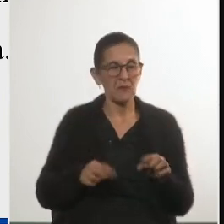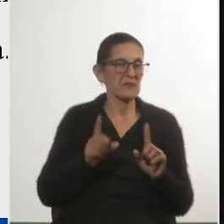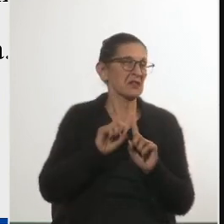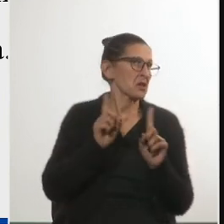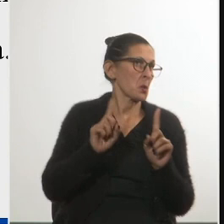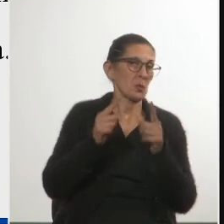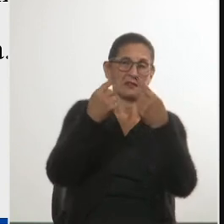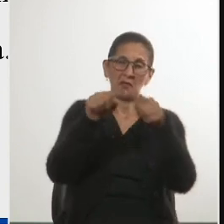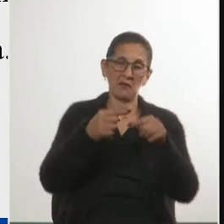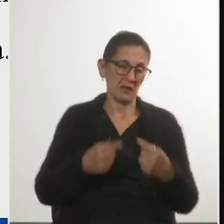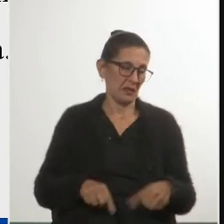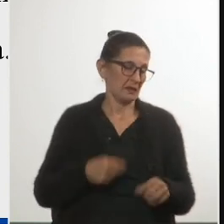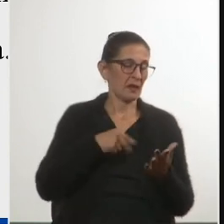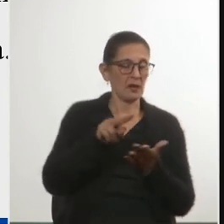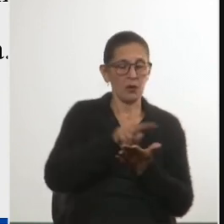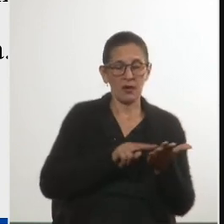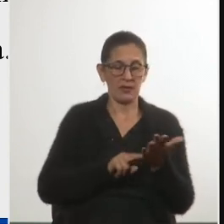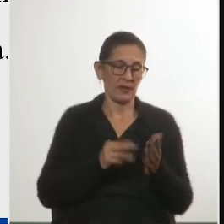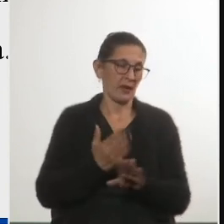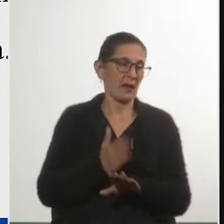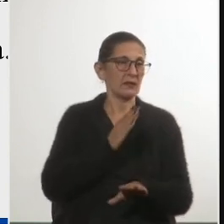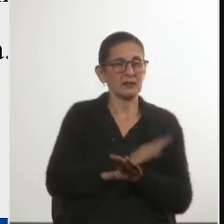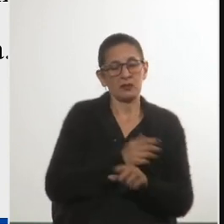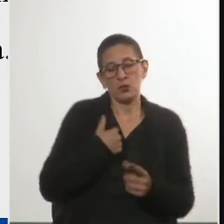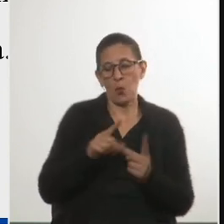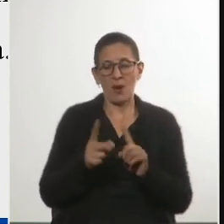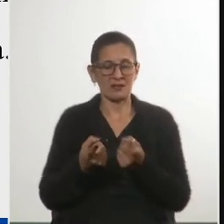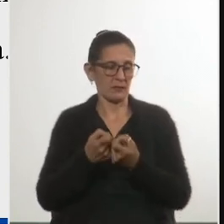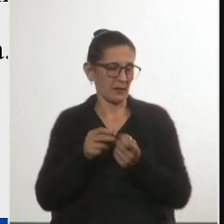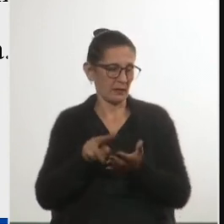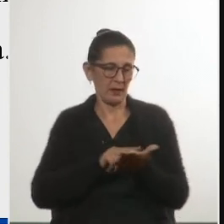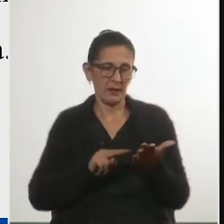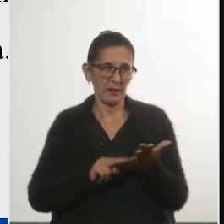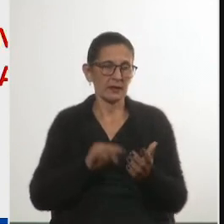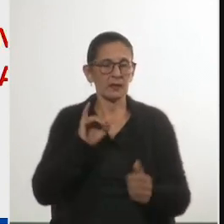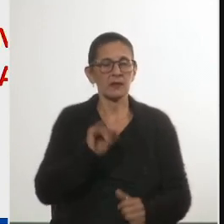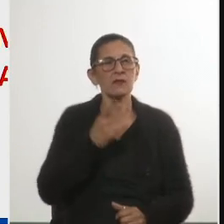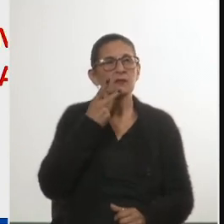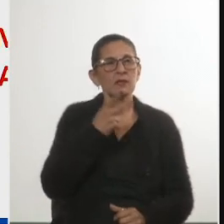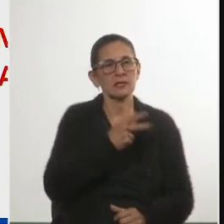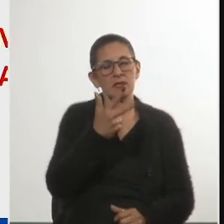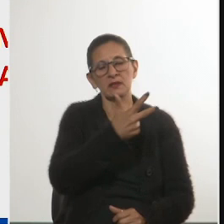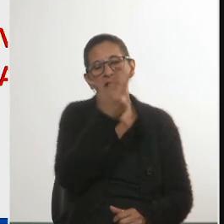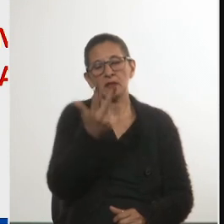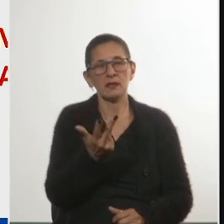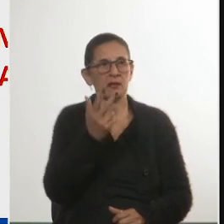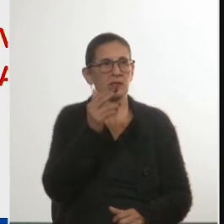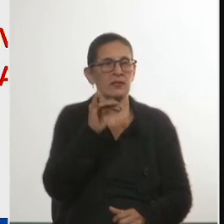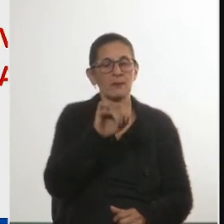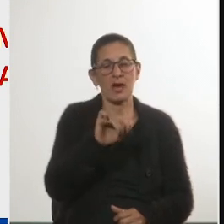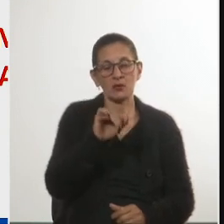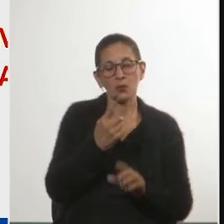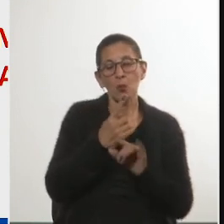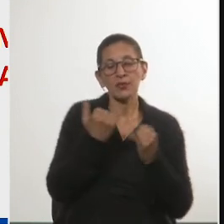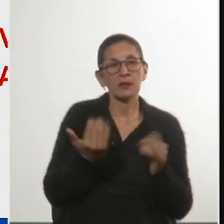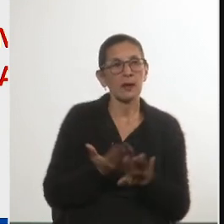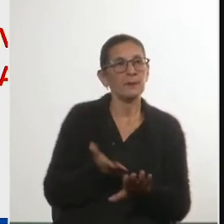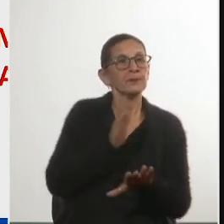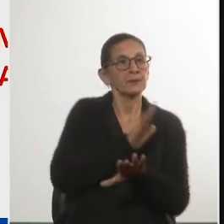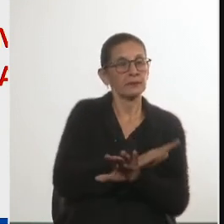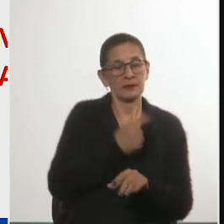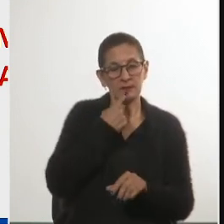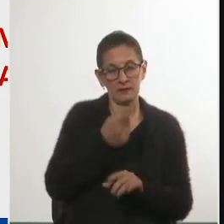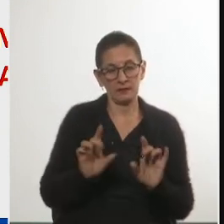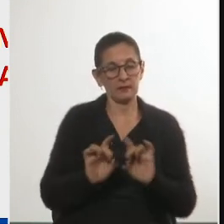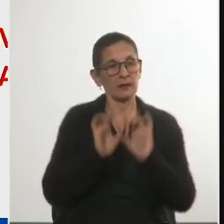muy diferentes a lo que he leído anteriormente, por lo que no las voy a leer, y con fecha 3 de mayo, un día antes, se